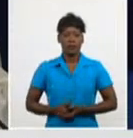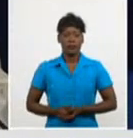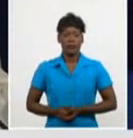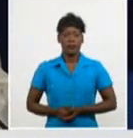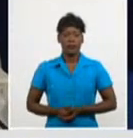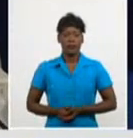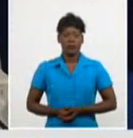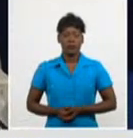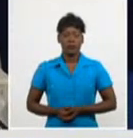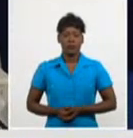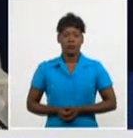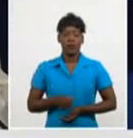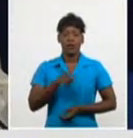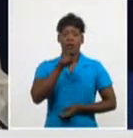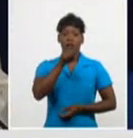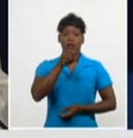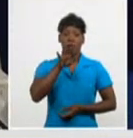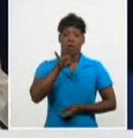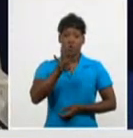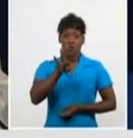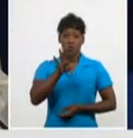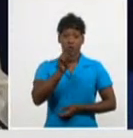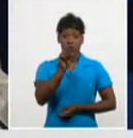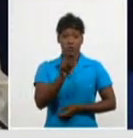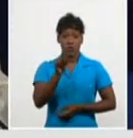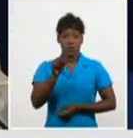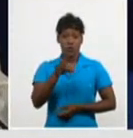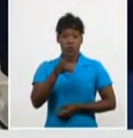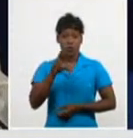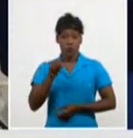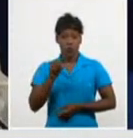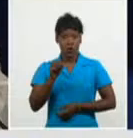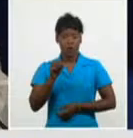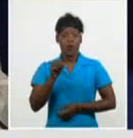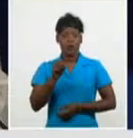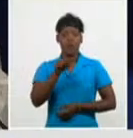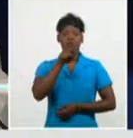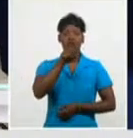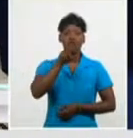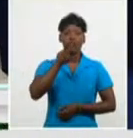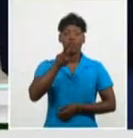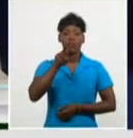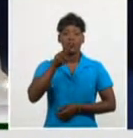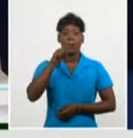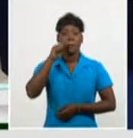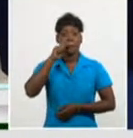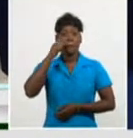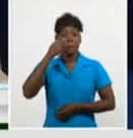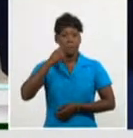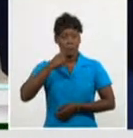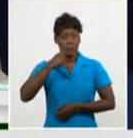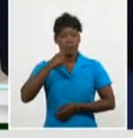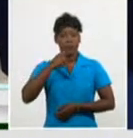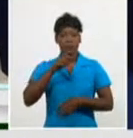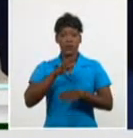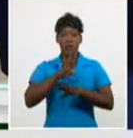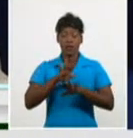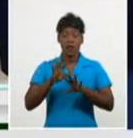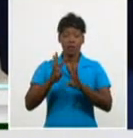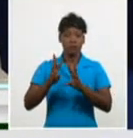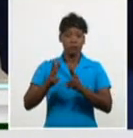De los 14 casos diagnosticados en el día de ayer, 12 son del sexo masculino y ya se acumulan